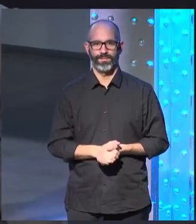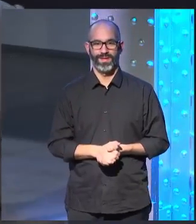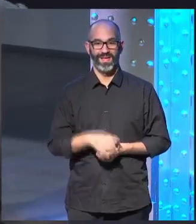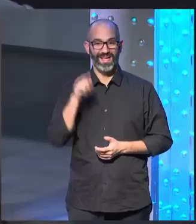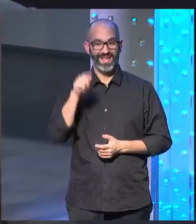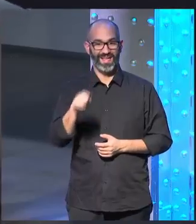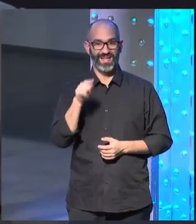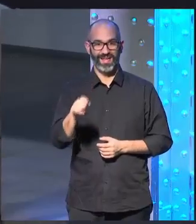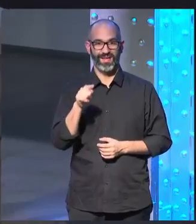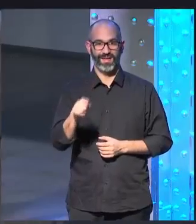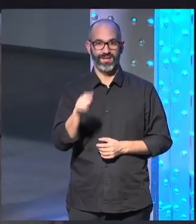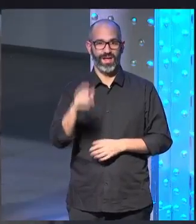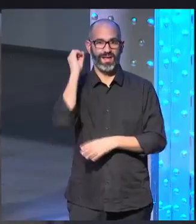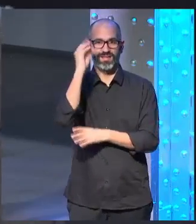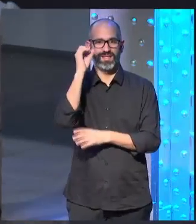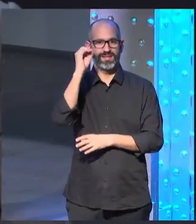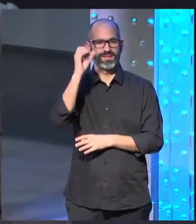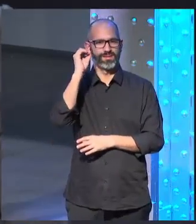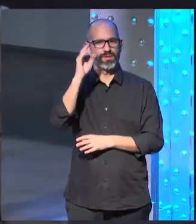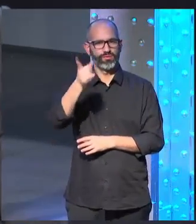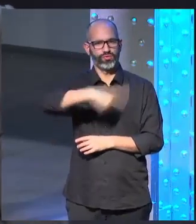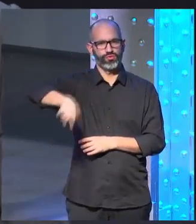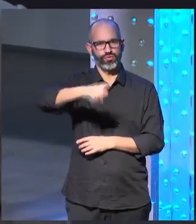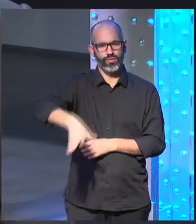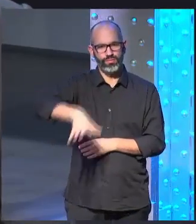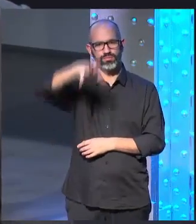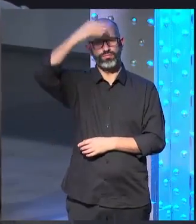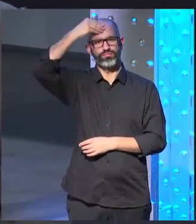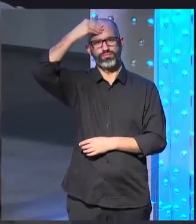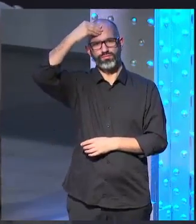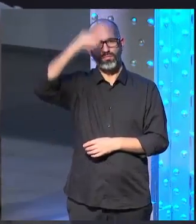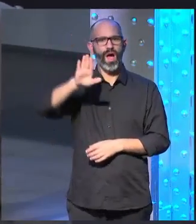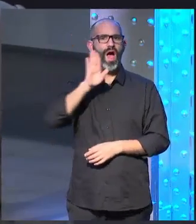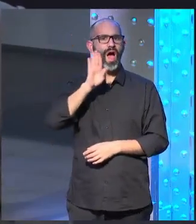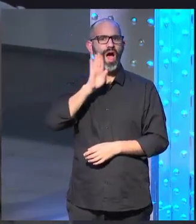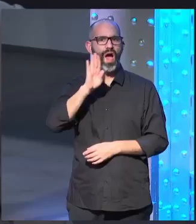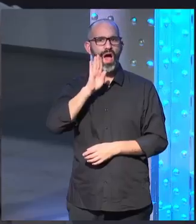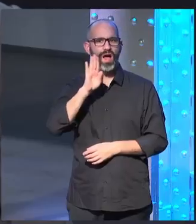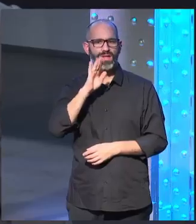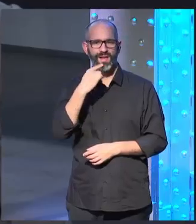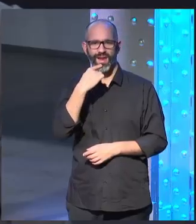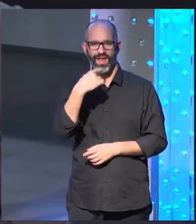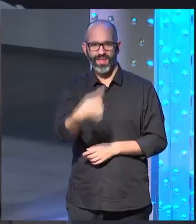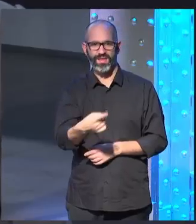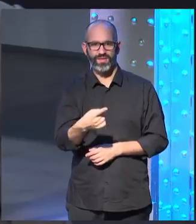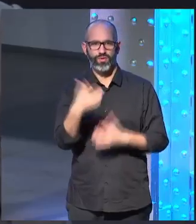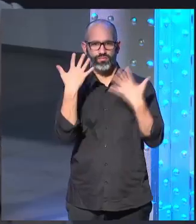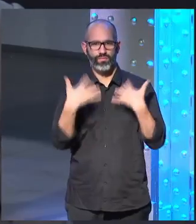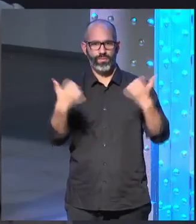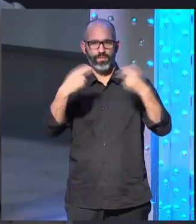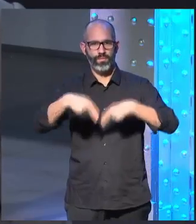Esta sesión ha sido una verdadera lección, lo ha dicho en su intervención una del